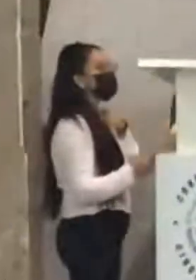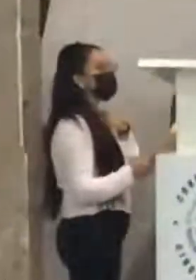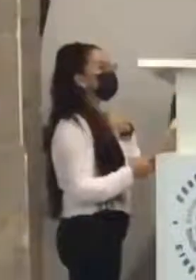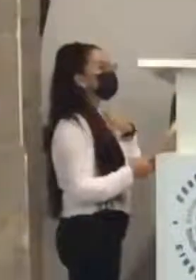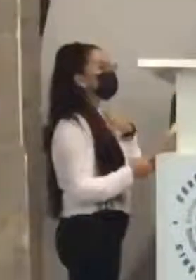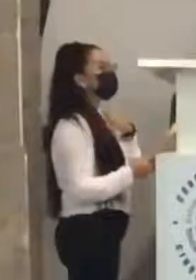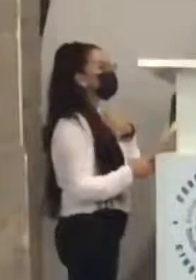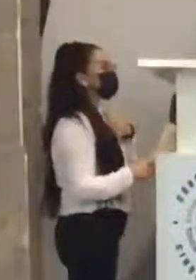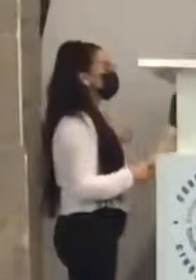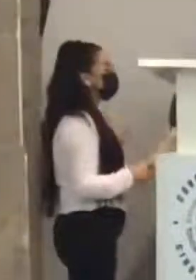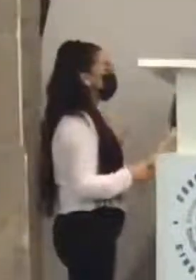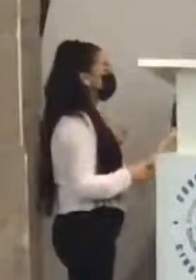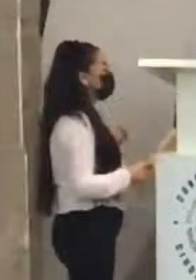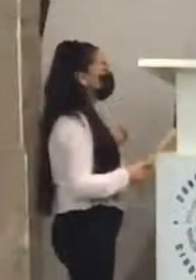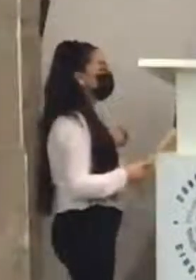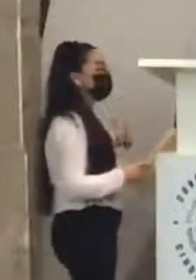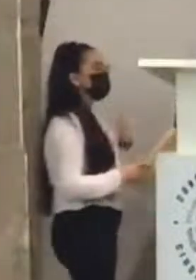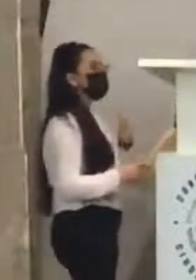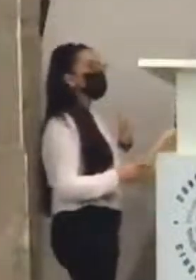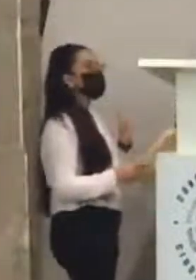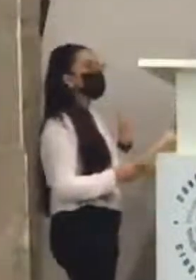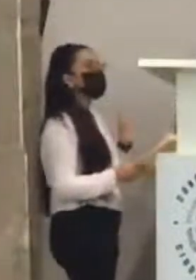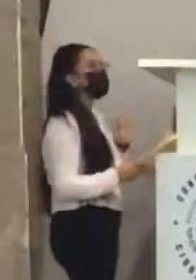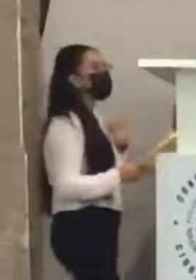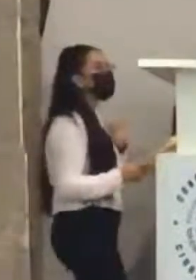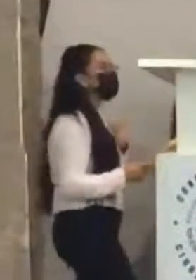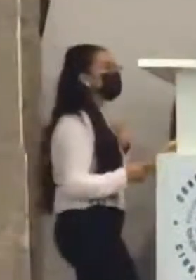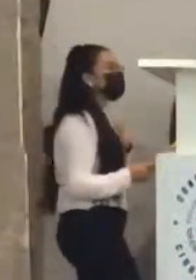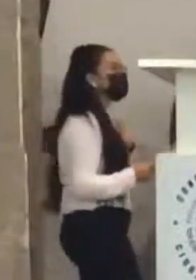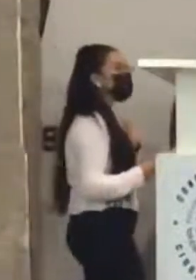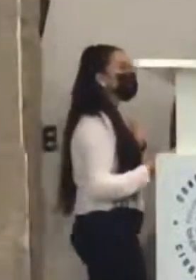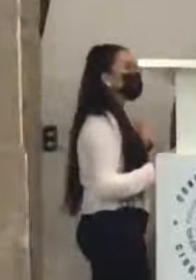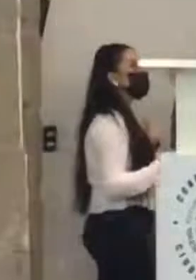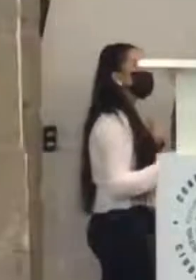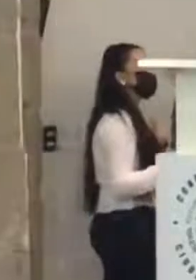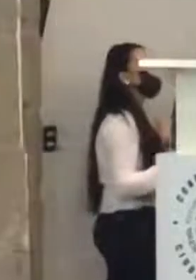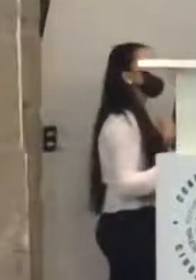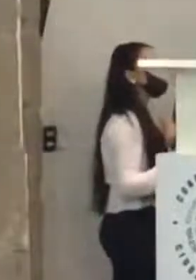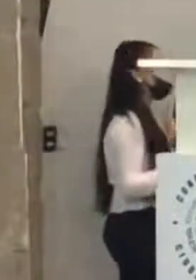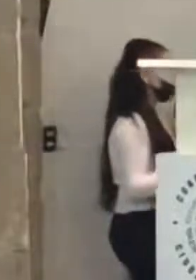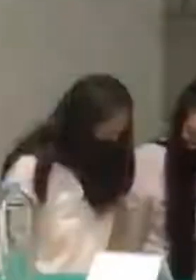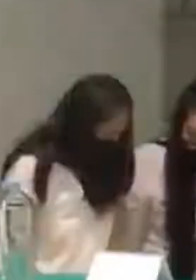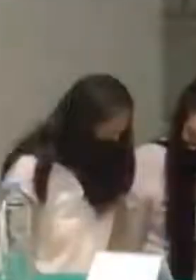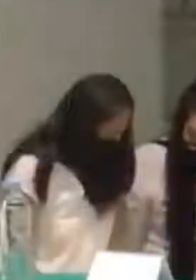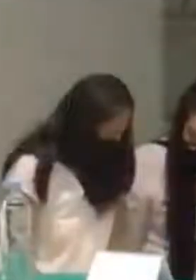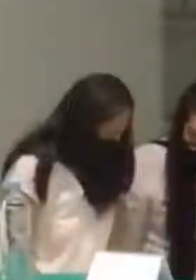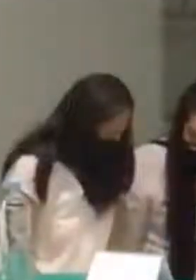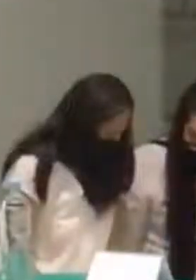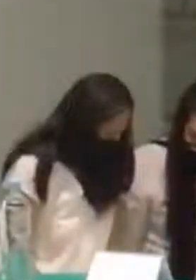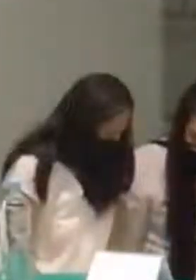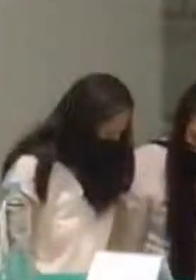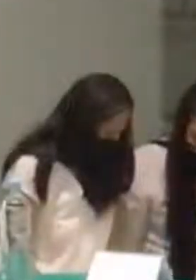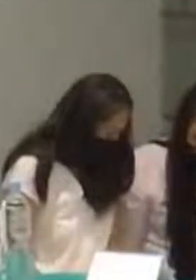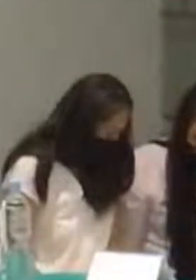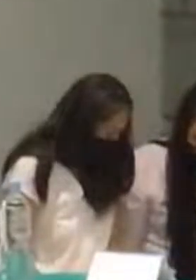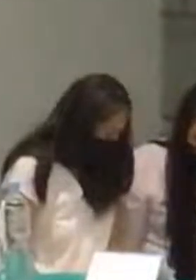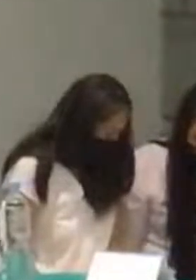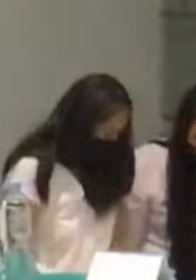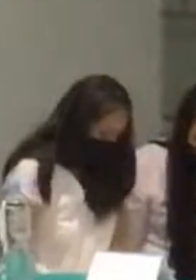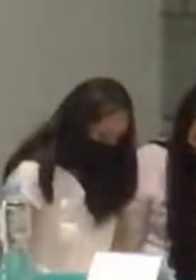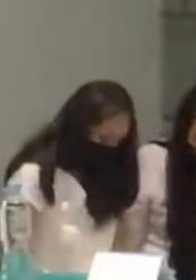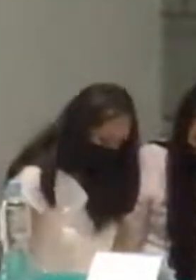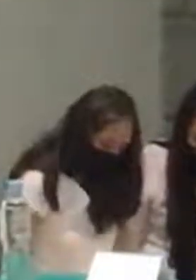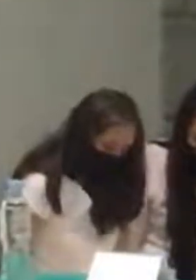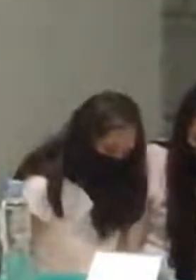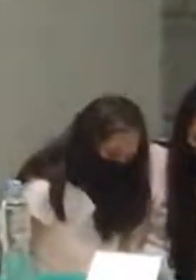El Congreso de la Ciudad de México entregó a través del Comité de Atención, Orientación y Quejas Ciudadanas reconocimientos por su tarea